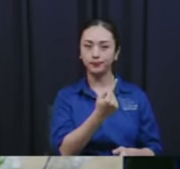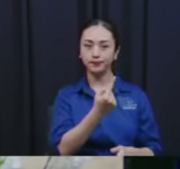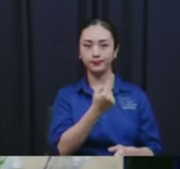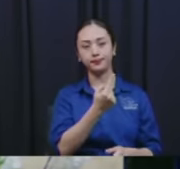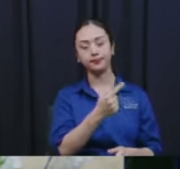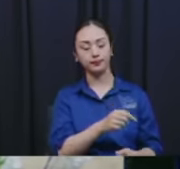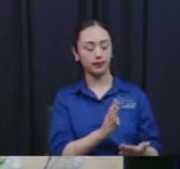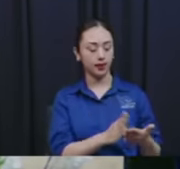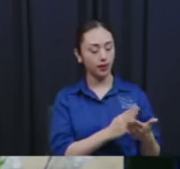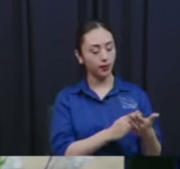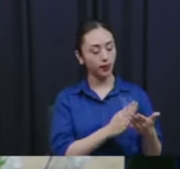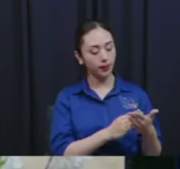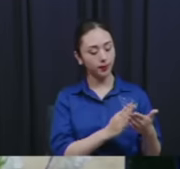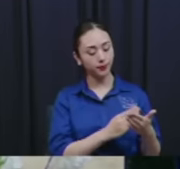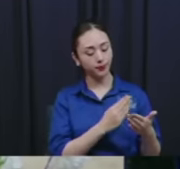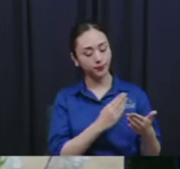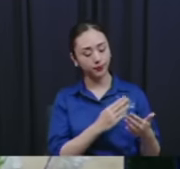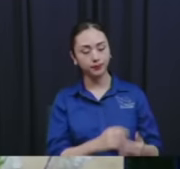yo